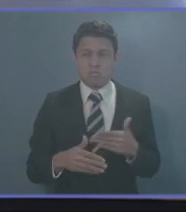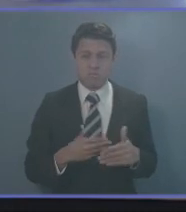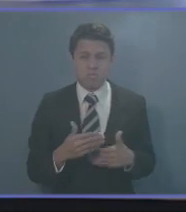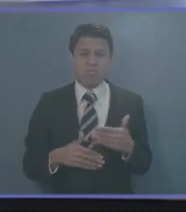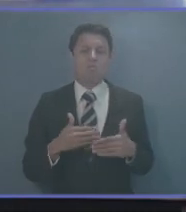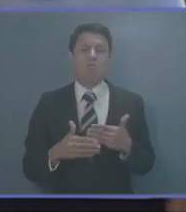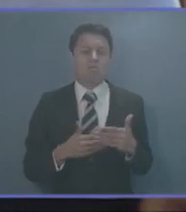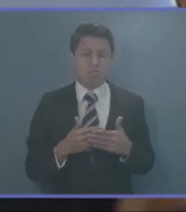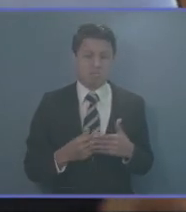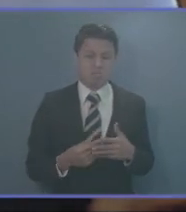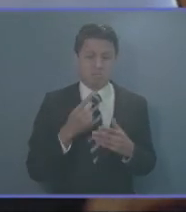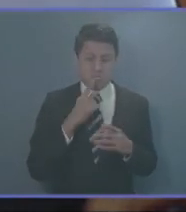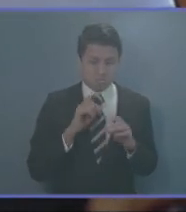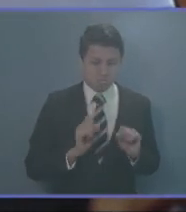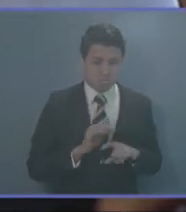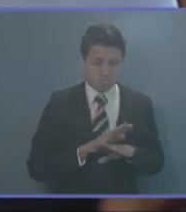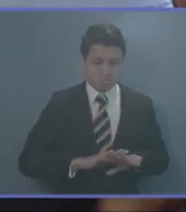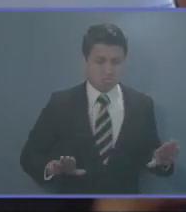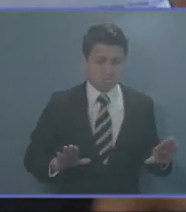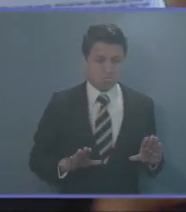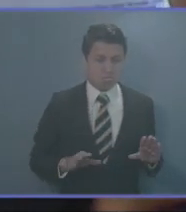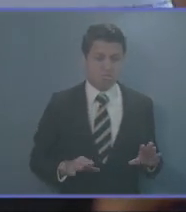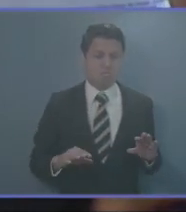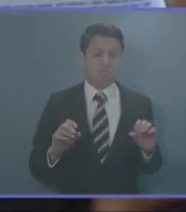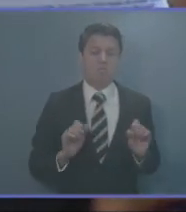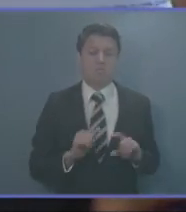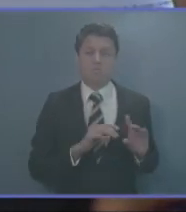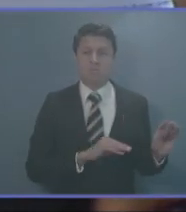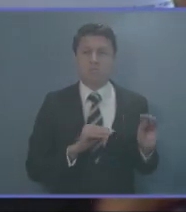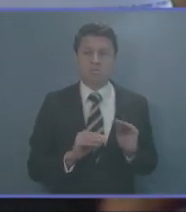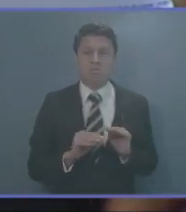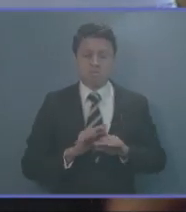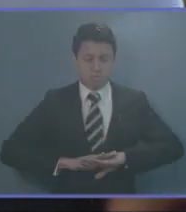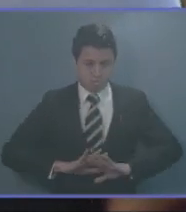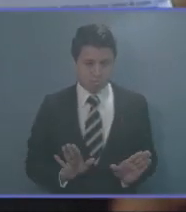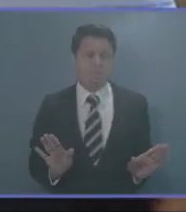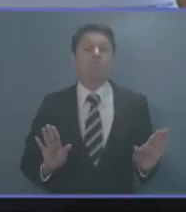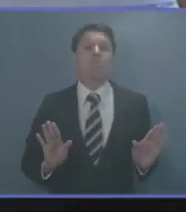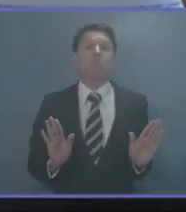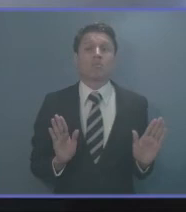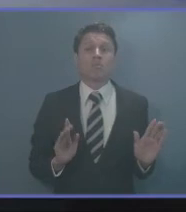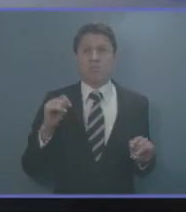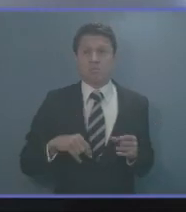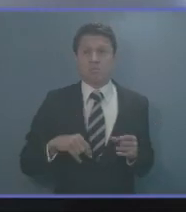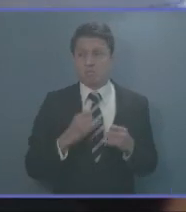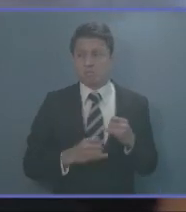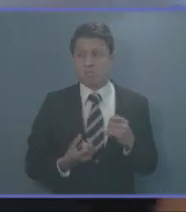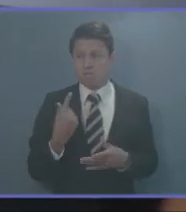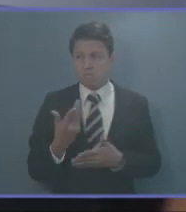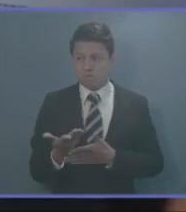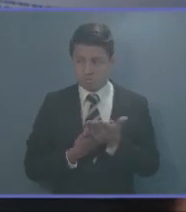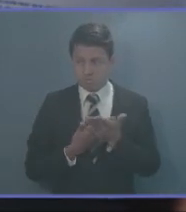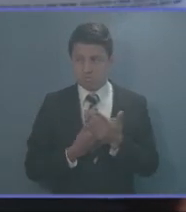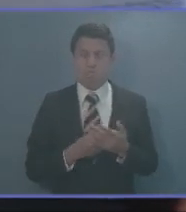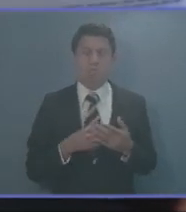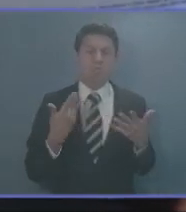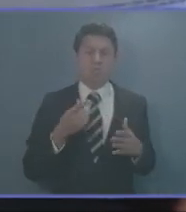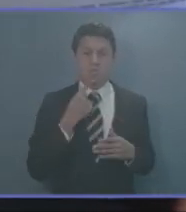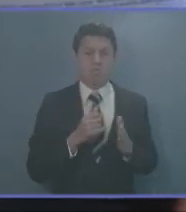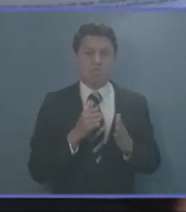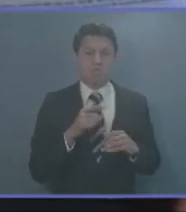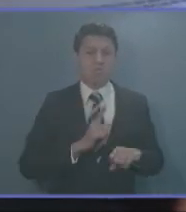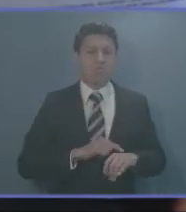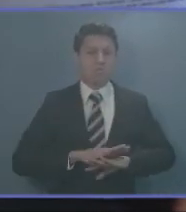procedente culminarán o concluirán de acuerdo con esta última. Derogatoria.